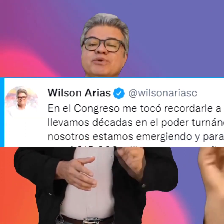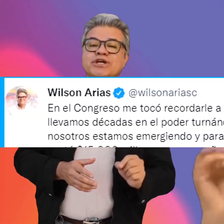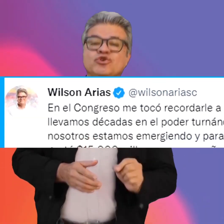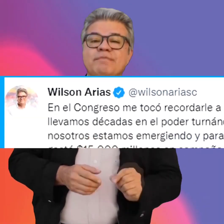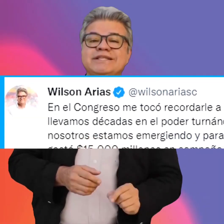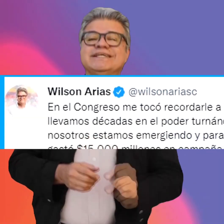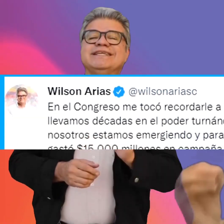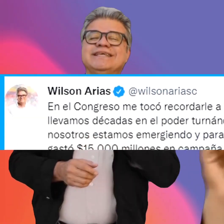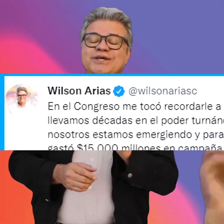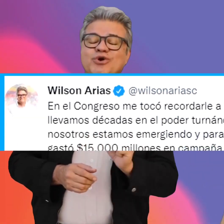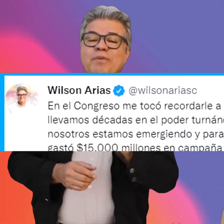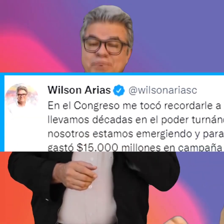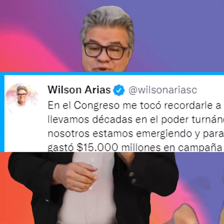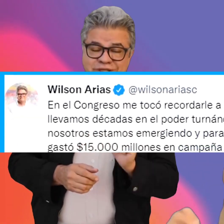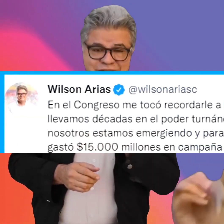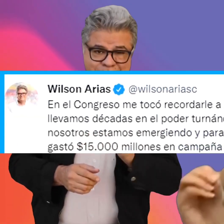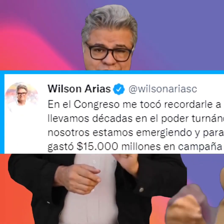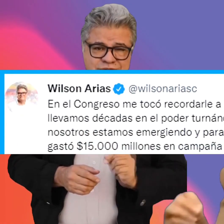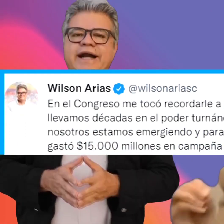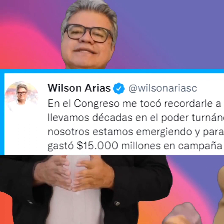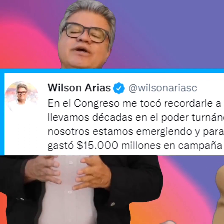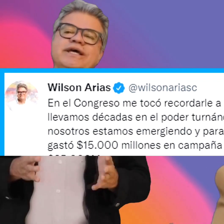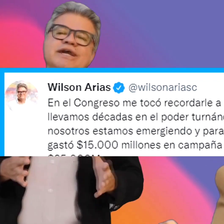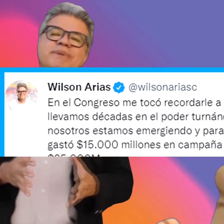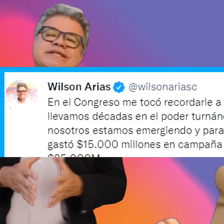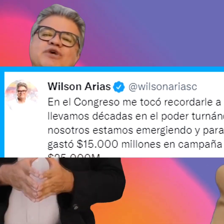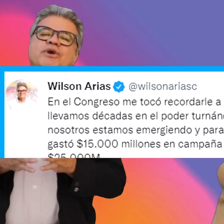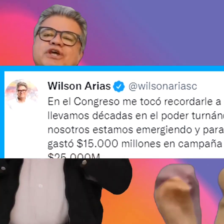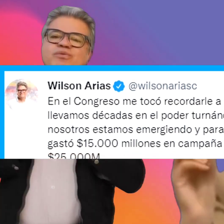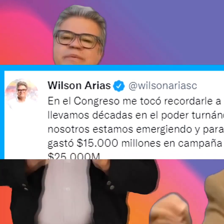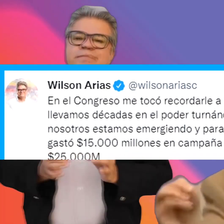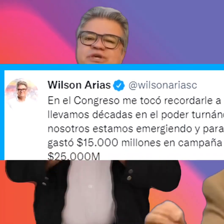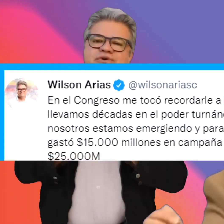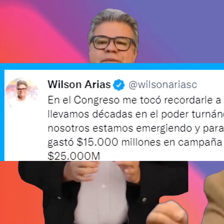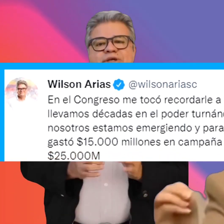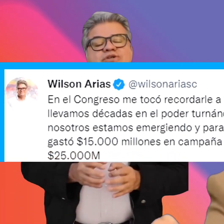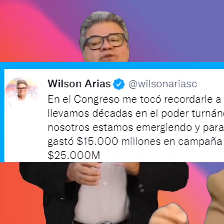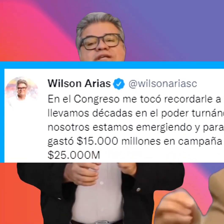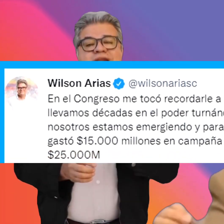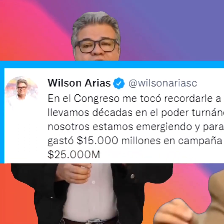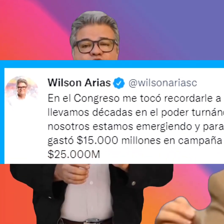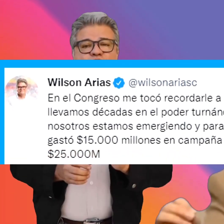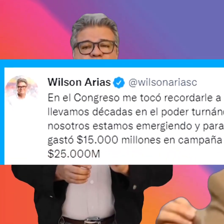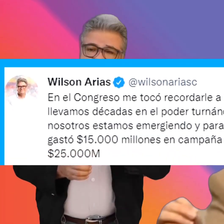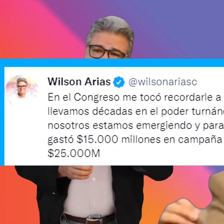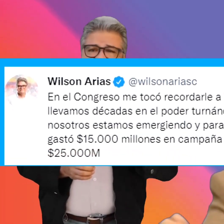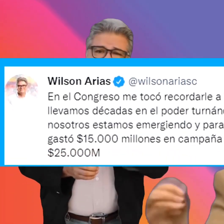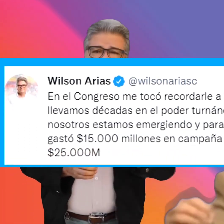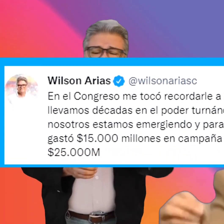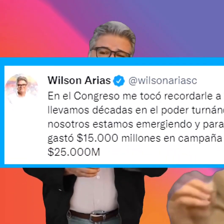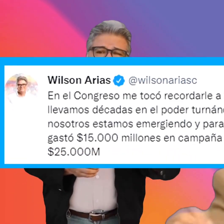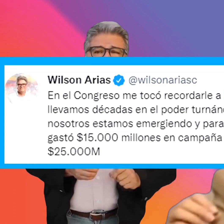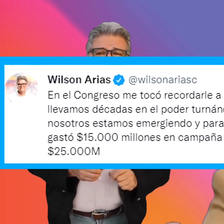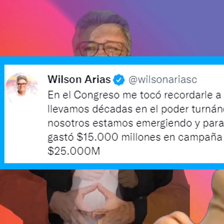están emergiendo para representar al pueblo, y le dijo nuevamente que el Pacto Histórico se gastó 15 mil millones en campaña entre 5 partidos,